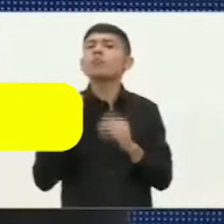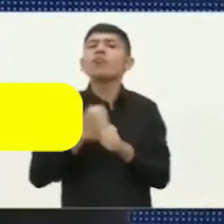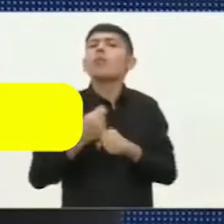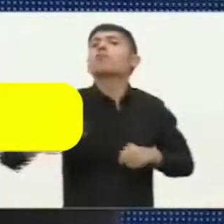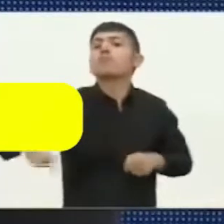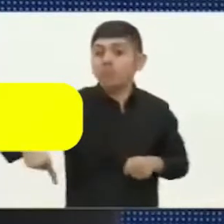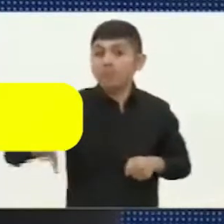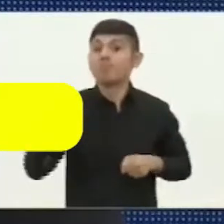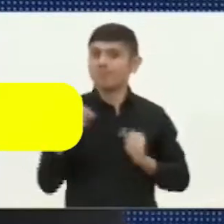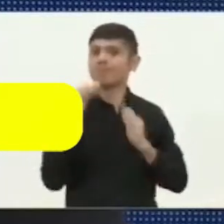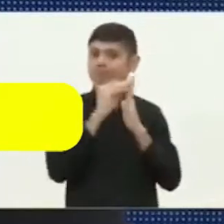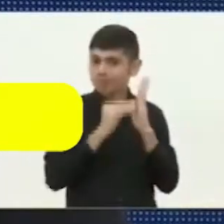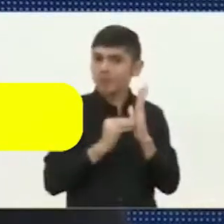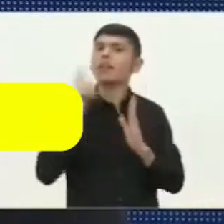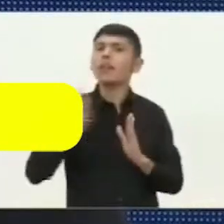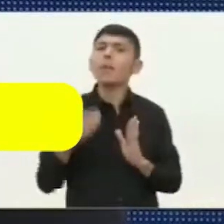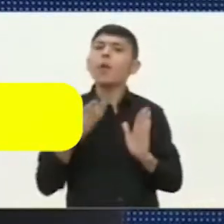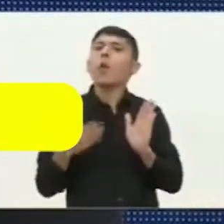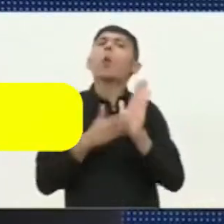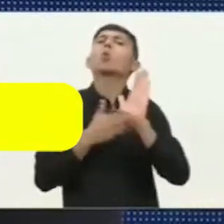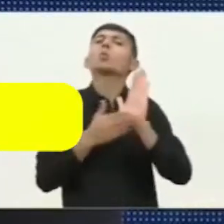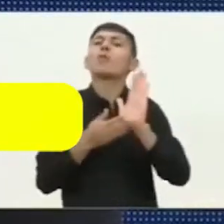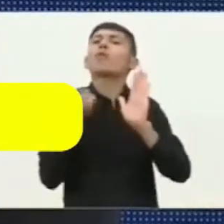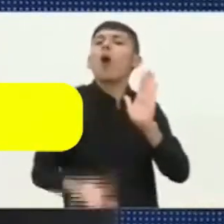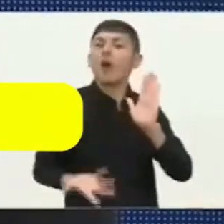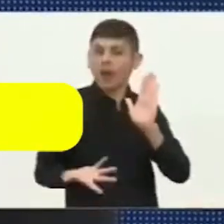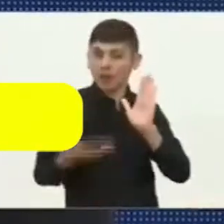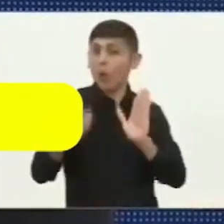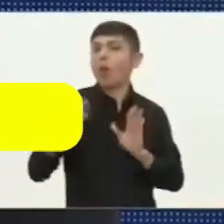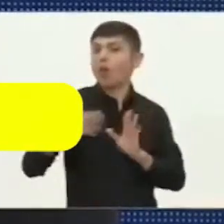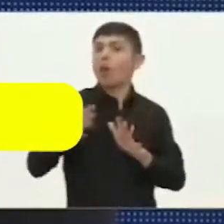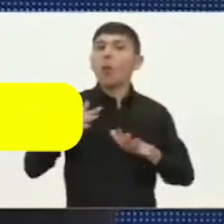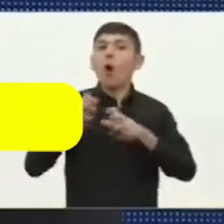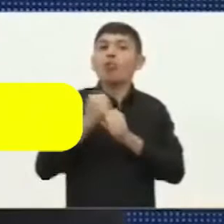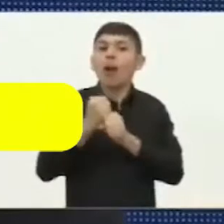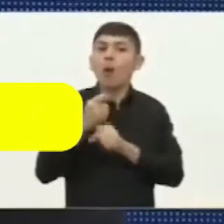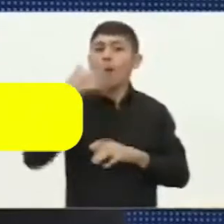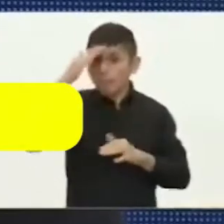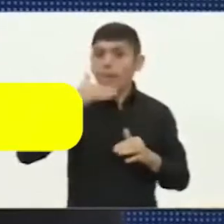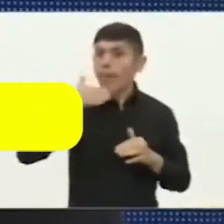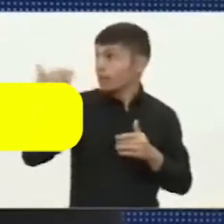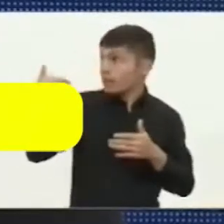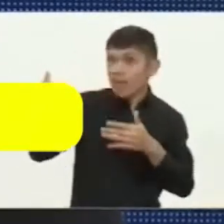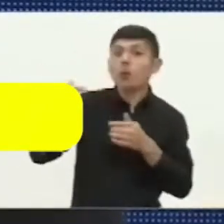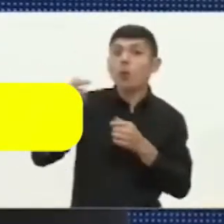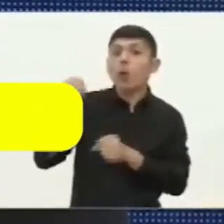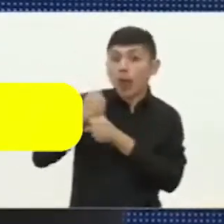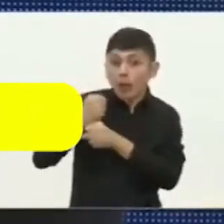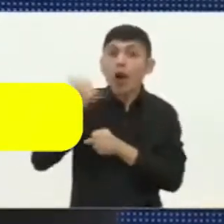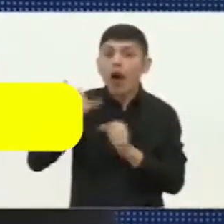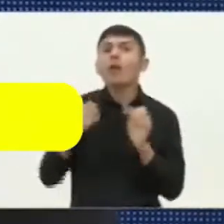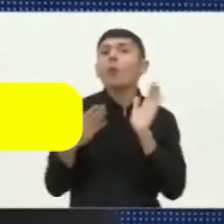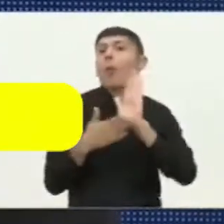actividad, van a tener que acreditar estar activos en los meses que pudieron estarlo y los